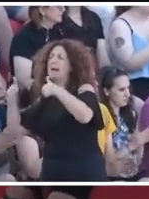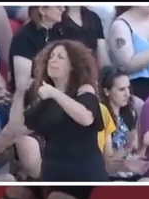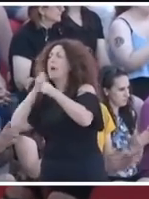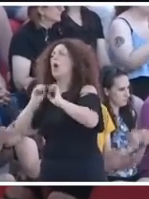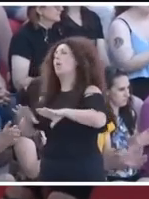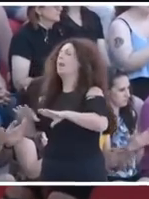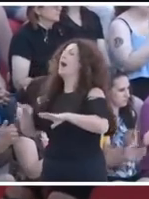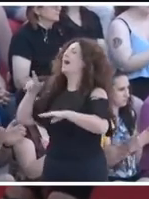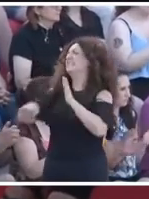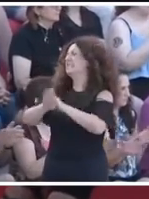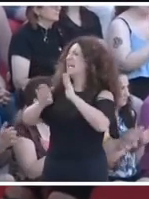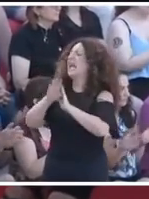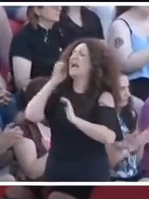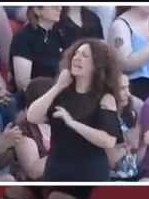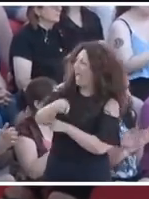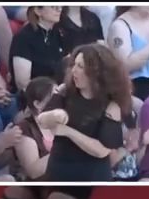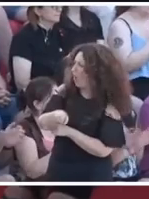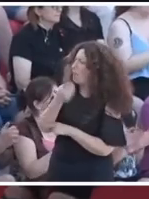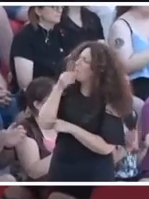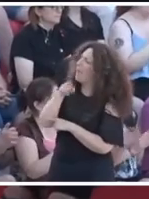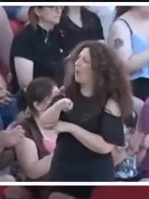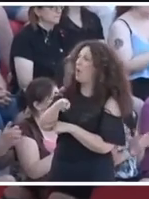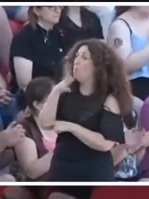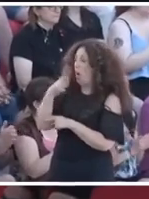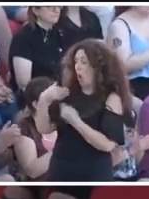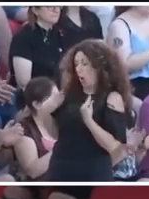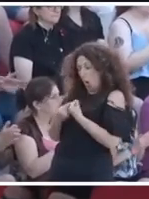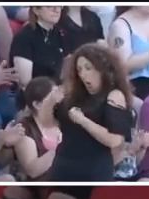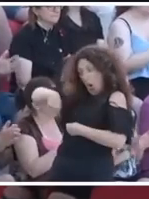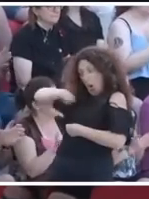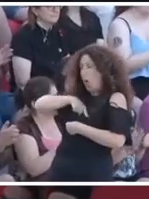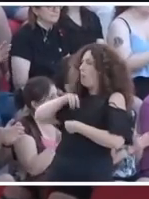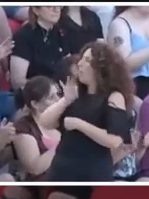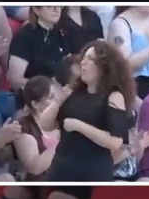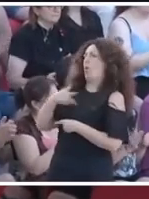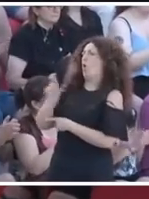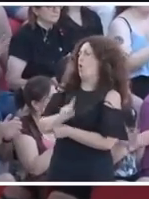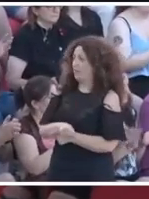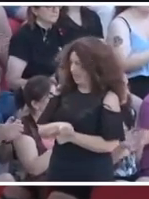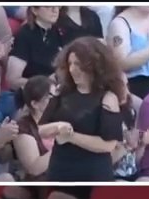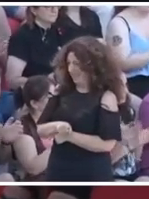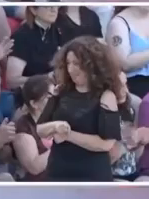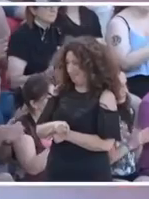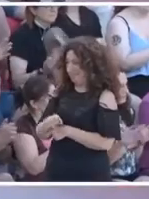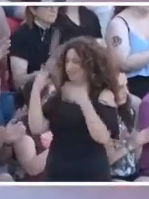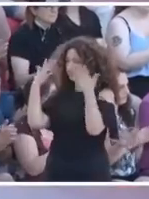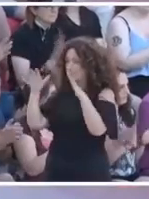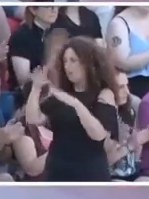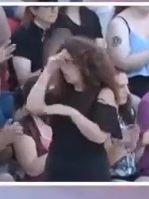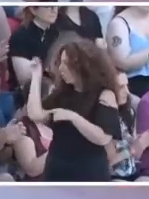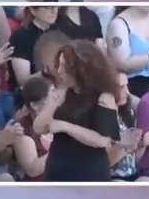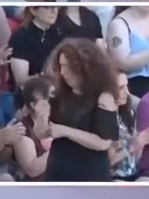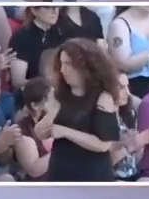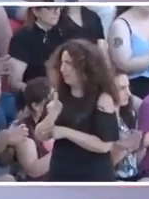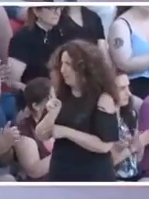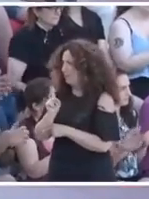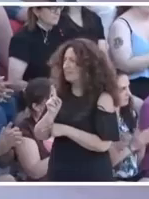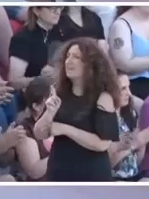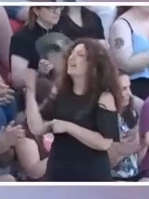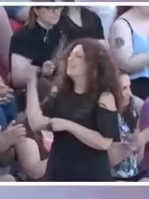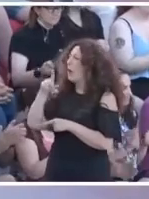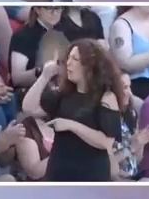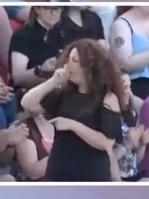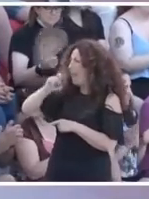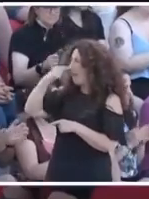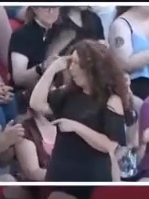gobernara Mariano Rajoy por no hacer un gobierno con nosotras, compañeras y compañeros. No olvidamos, tenemos